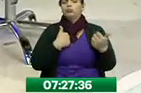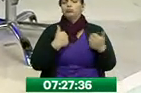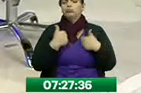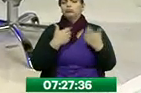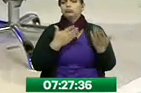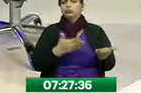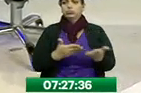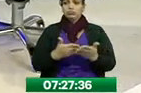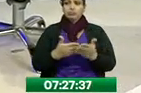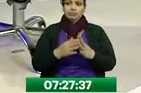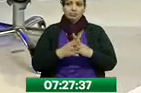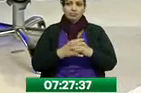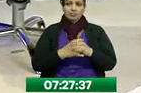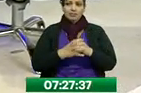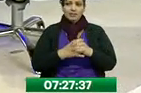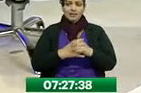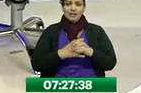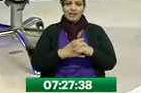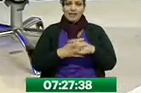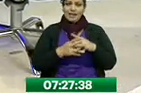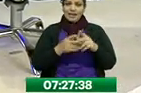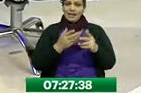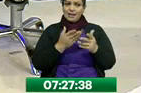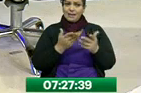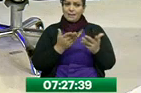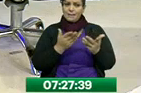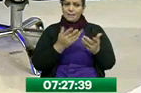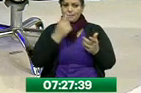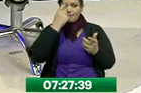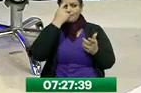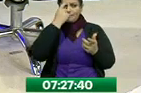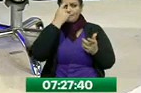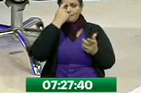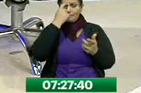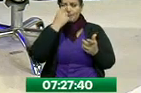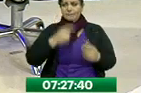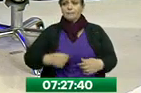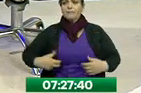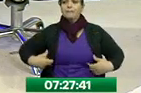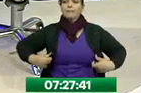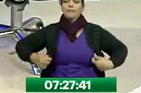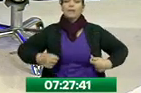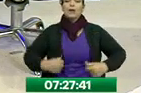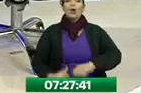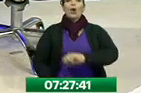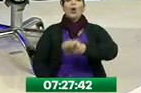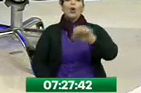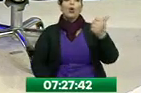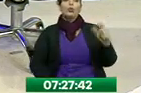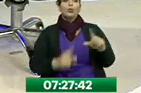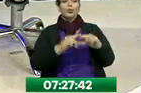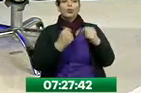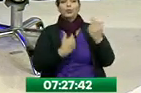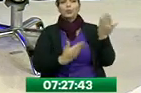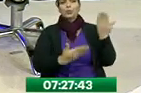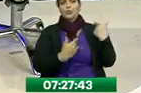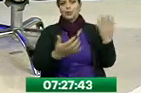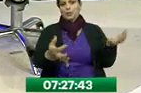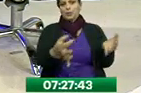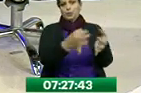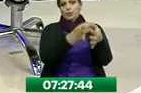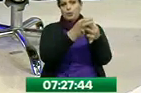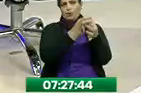derecha, puedan más bien dividir la votación y favorecer a un candidato de otra tendencia? Eso ya sucedió en